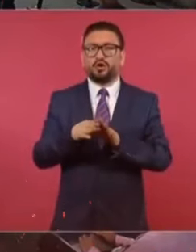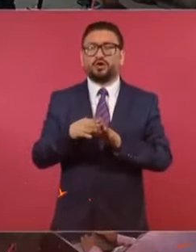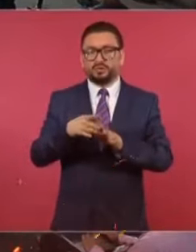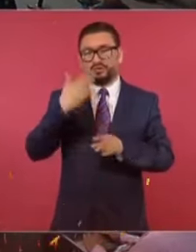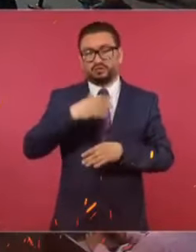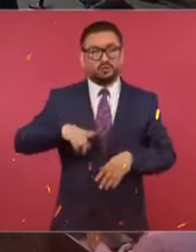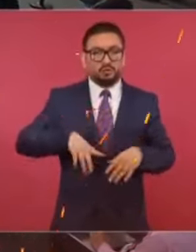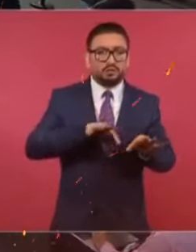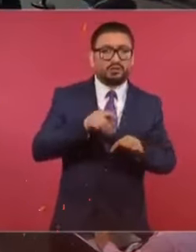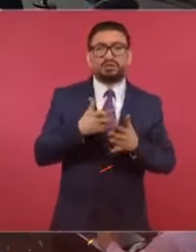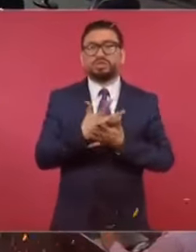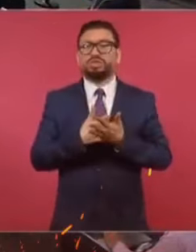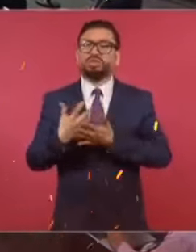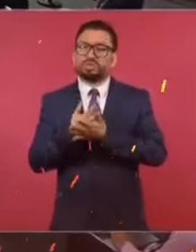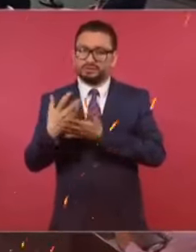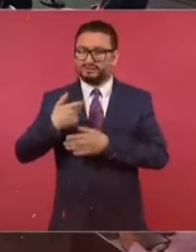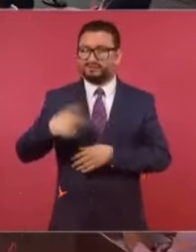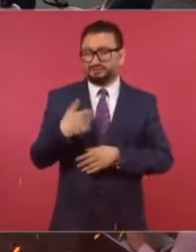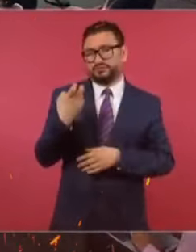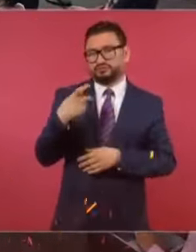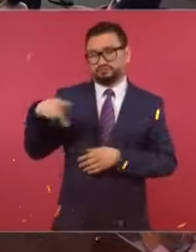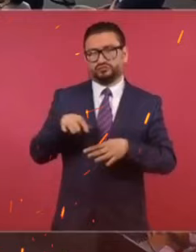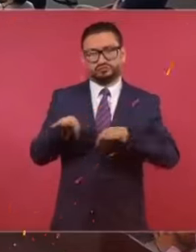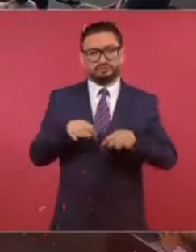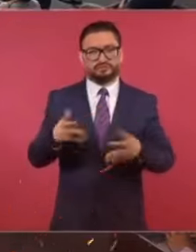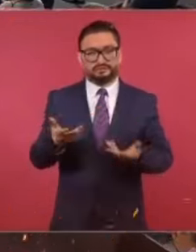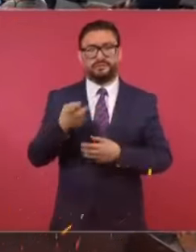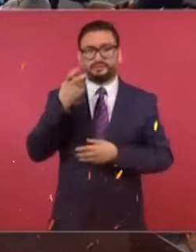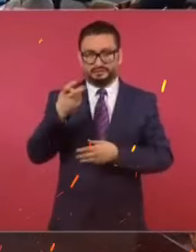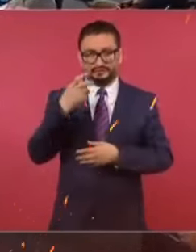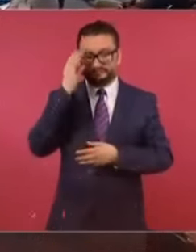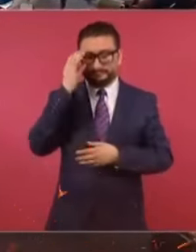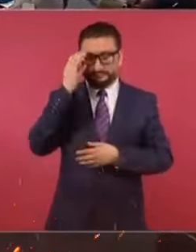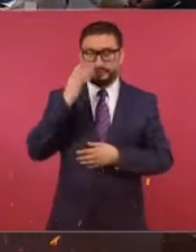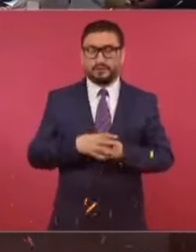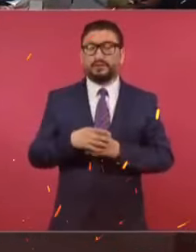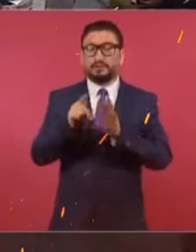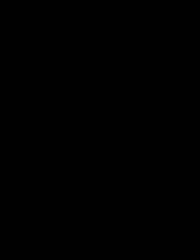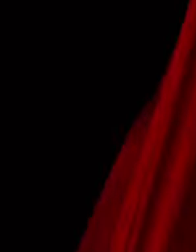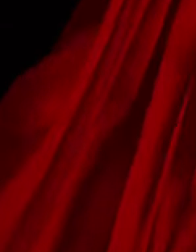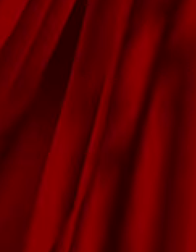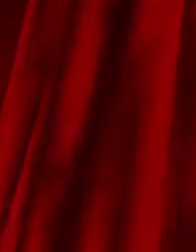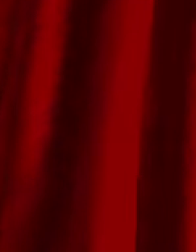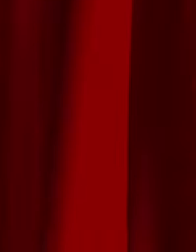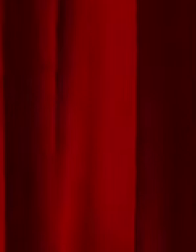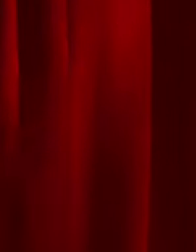del poder público, con estos trabajos, ¿no?, de mercenarios, del periodismo.